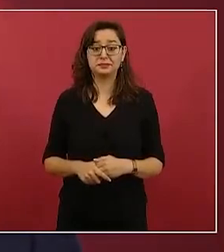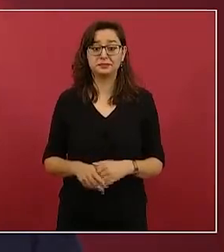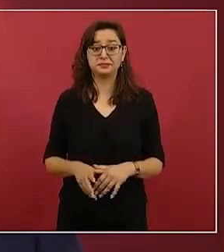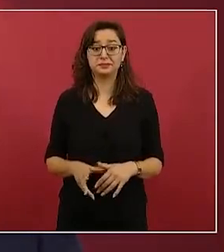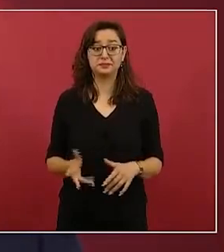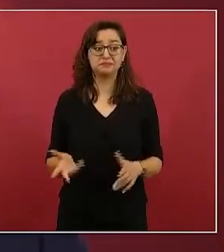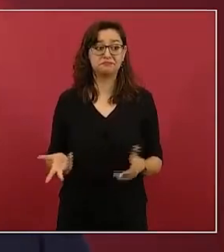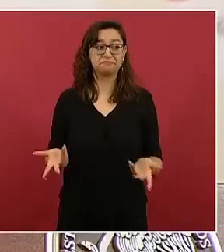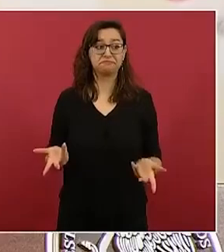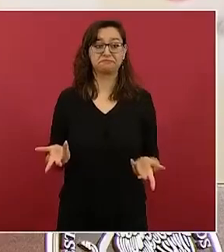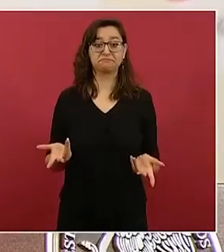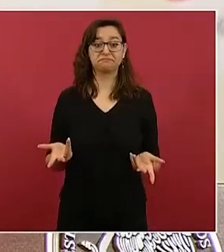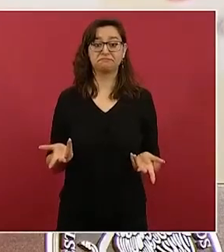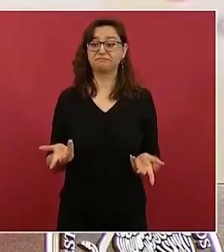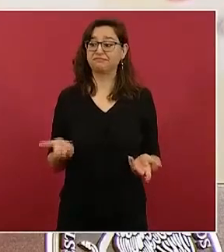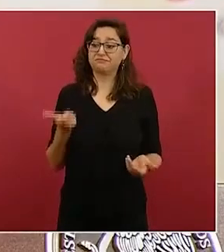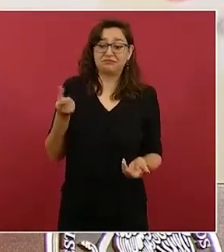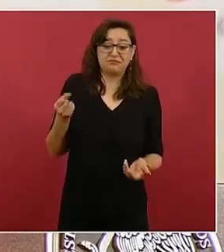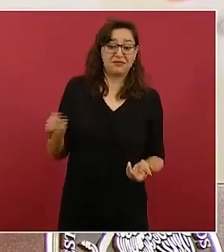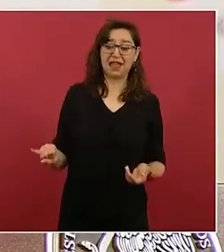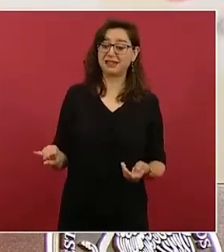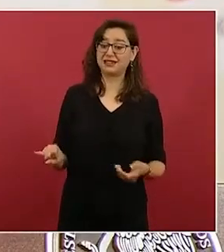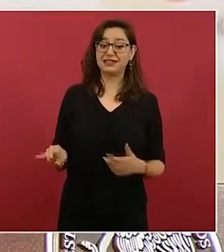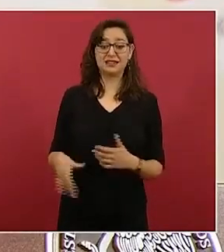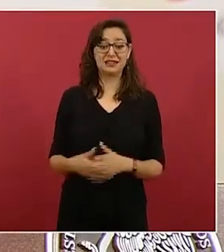se desfigura todo.